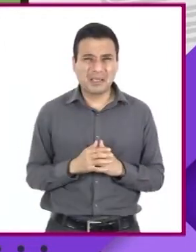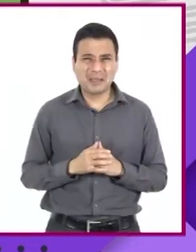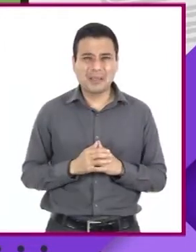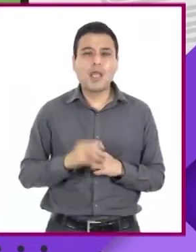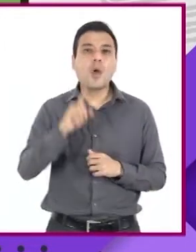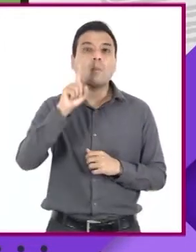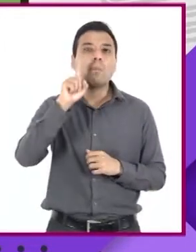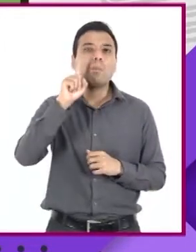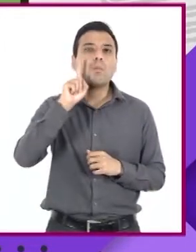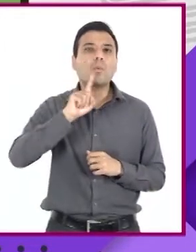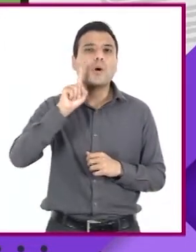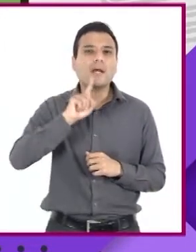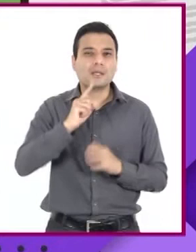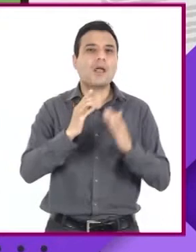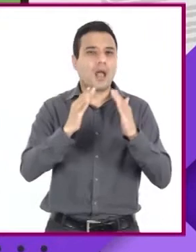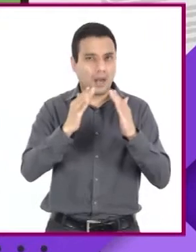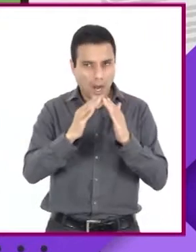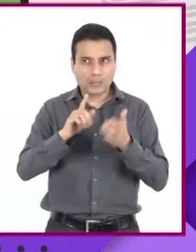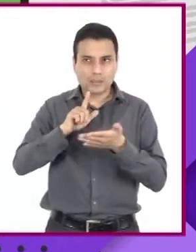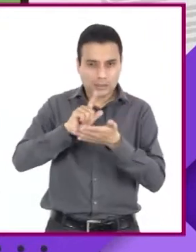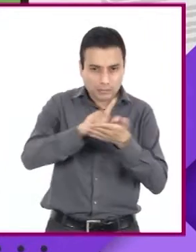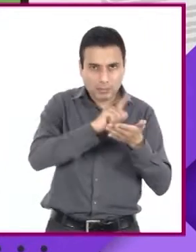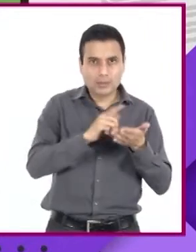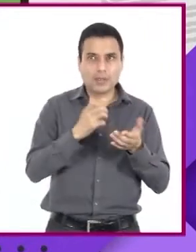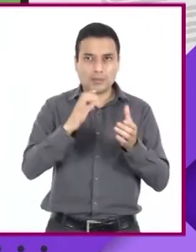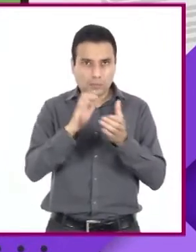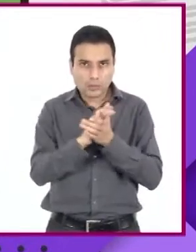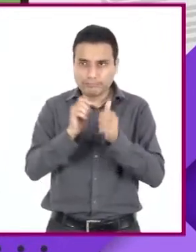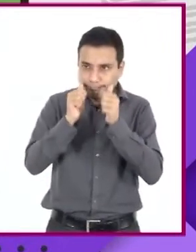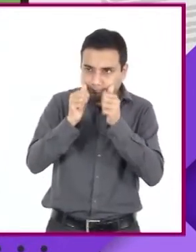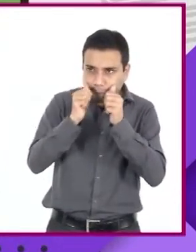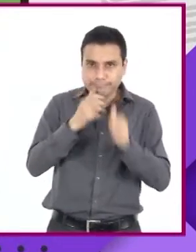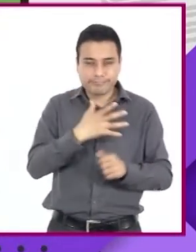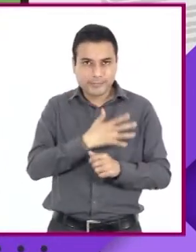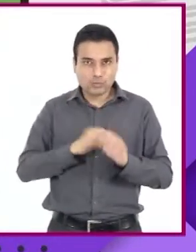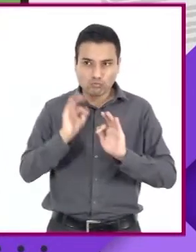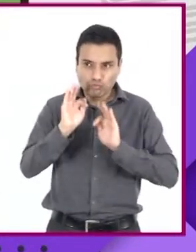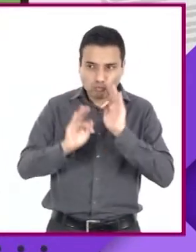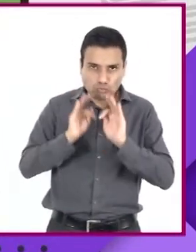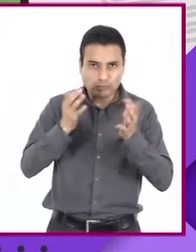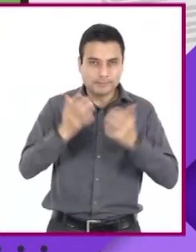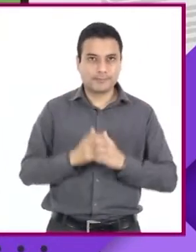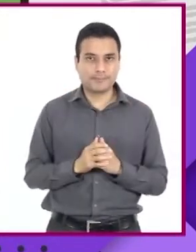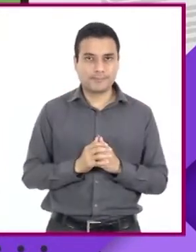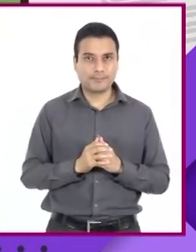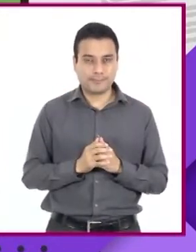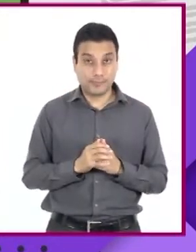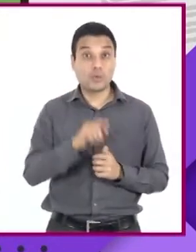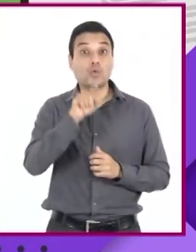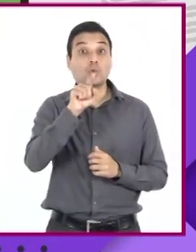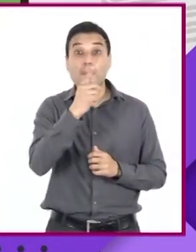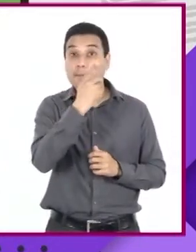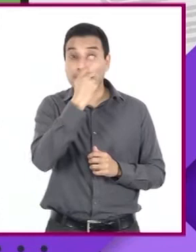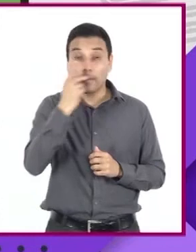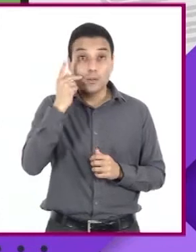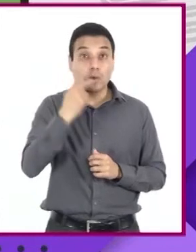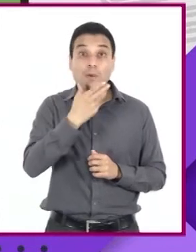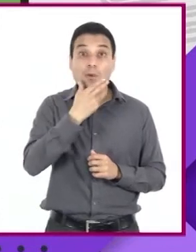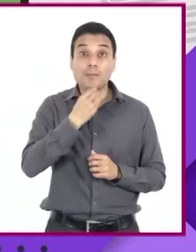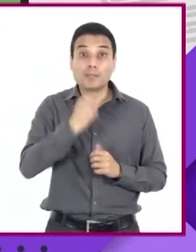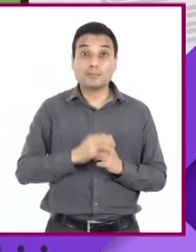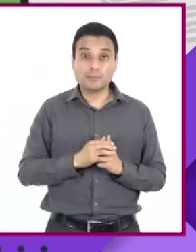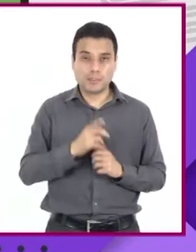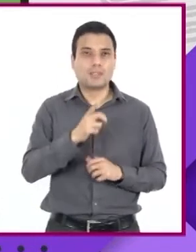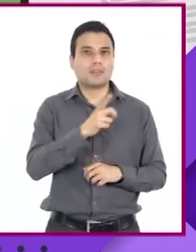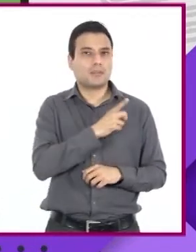una mujer es su casa, atendiendo a los suyos. Y tú, Pedro, por ser hombre, debes meter la